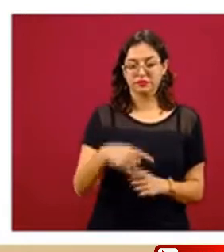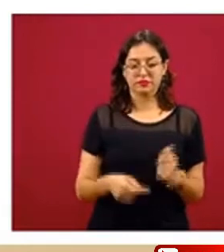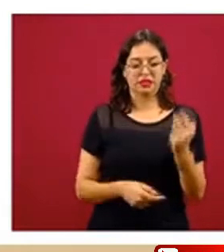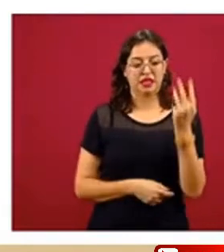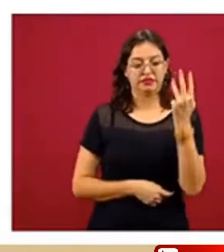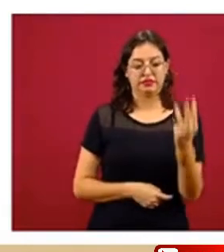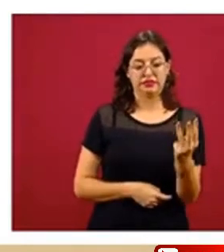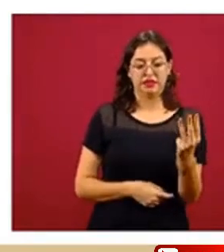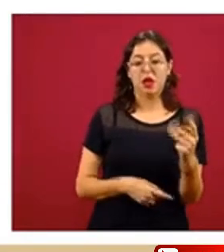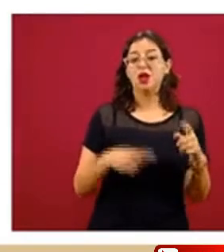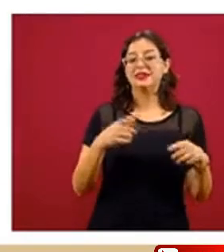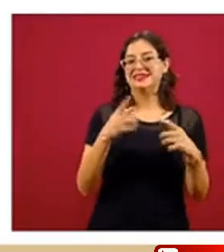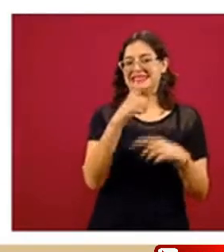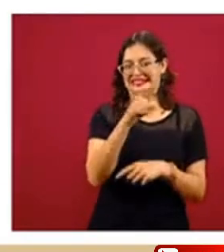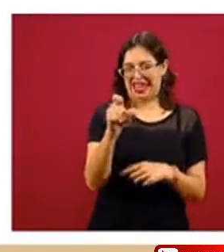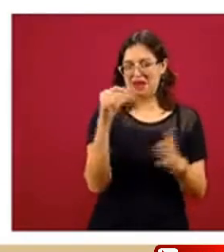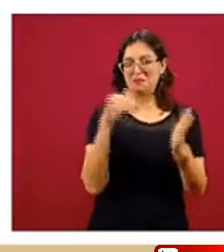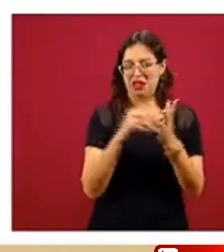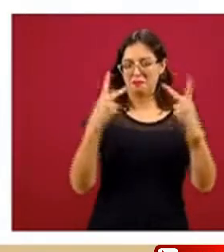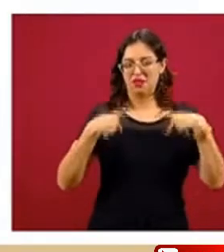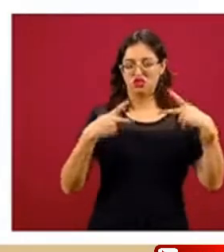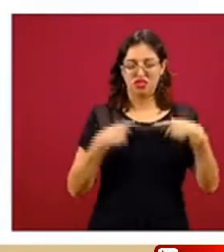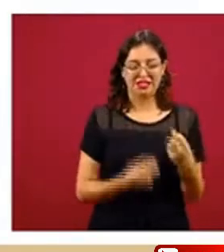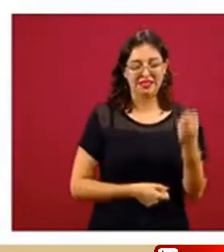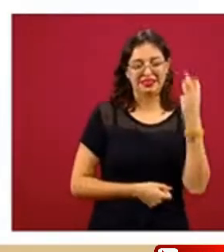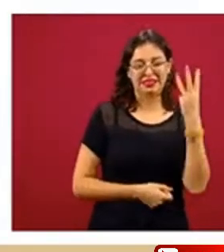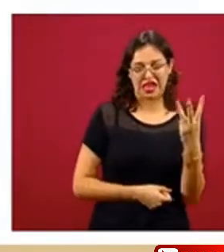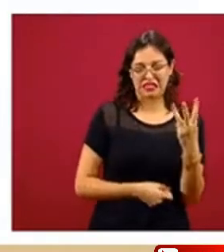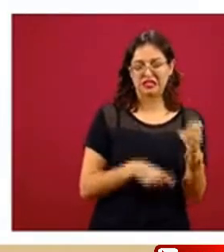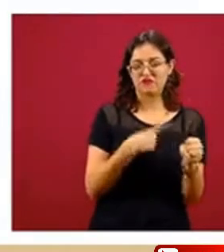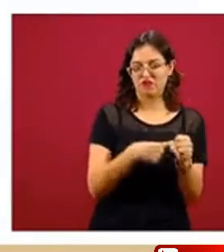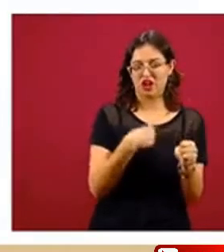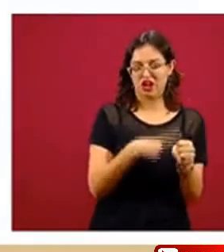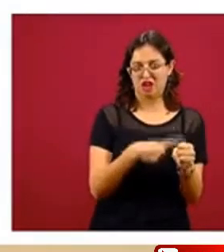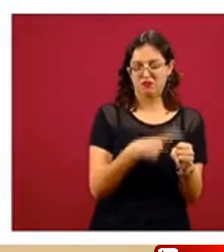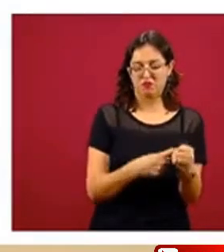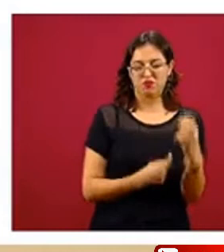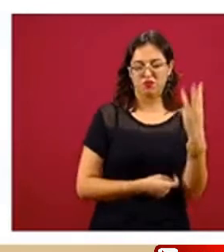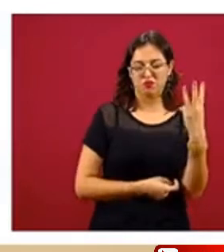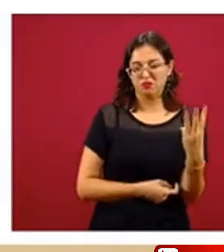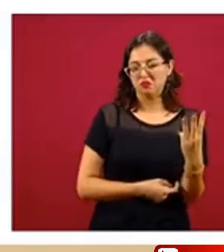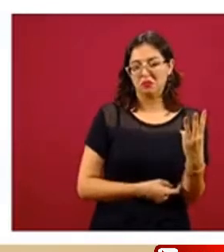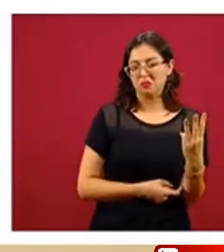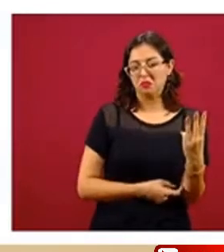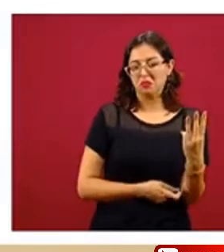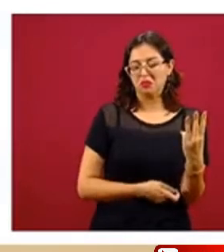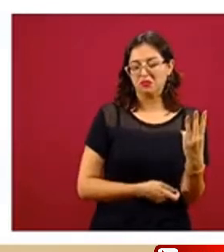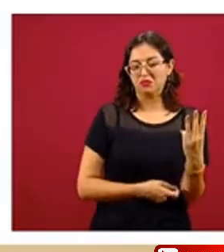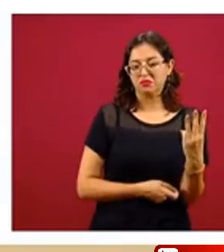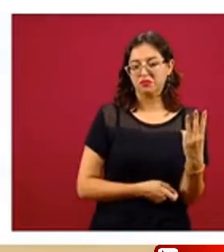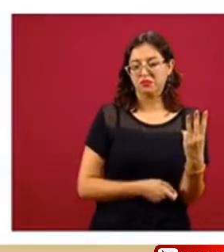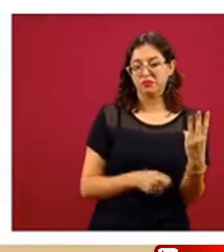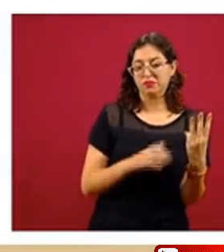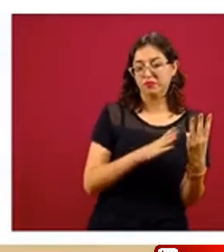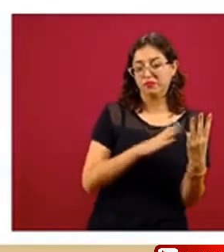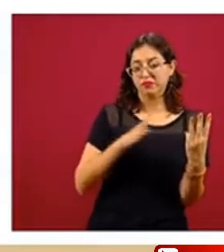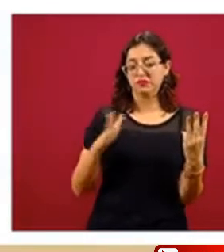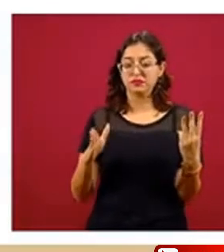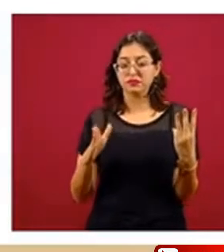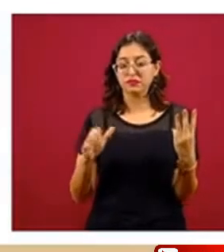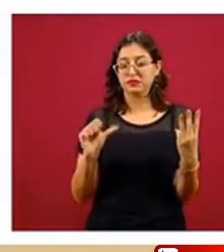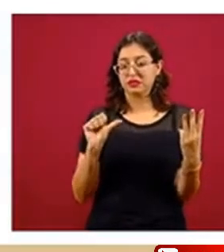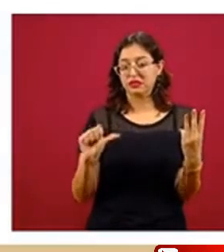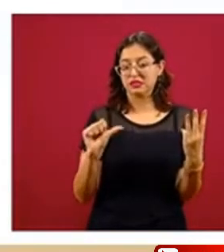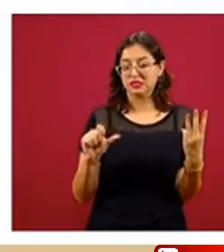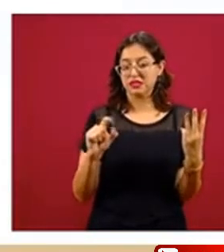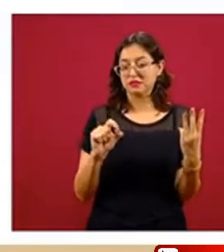3 casos por 100,000 habitantes, en esta semana está casi blanco, y aquí está 16,